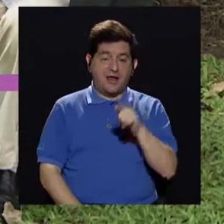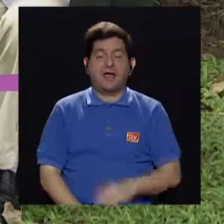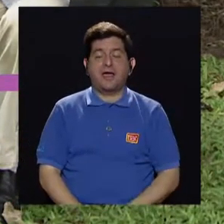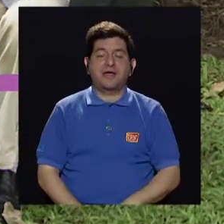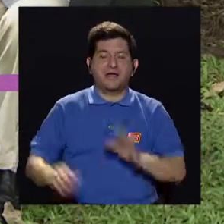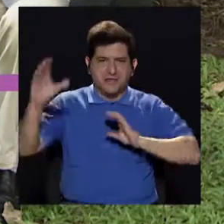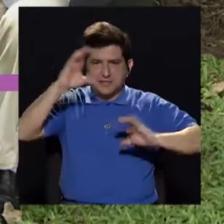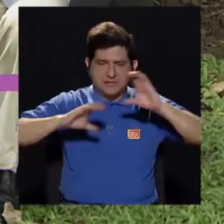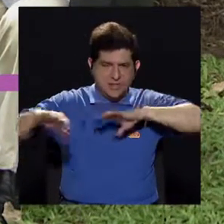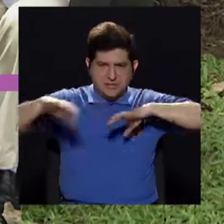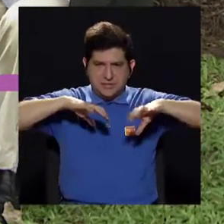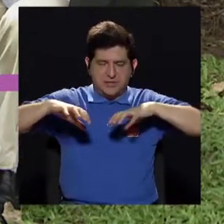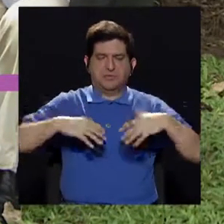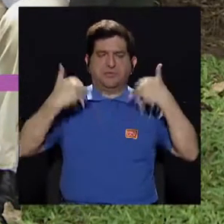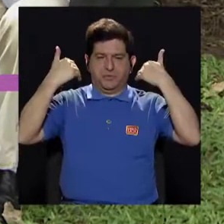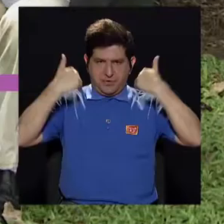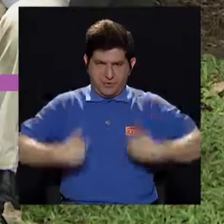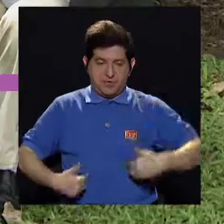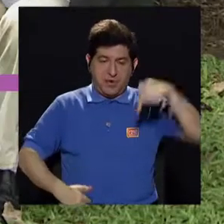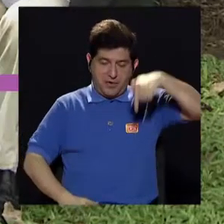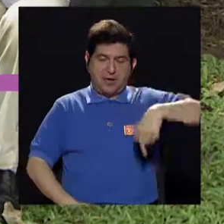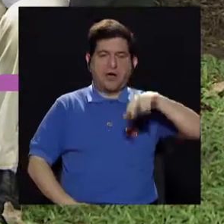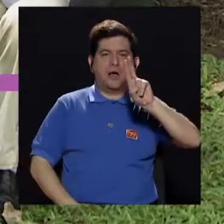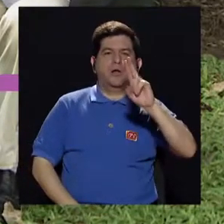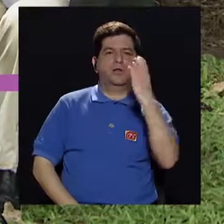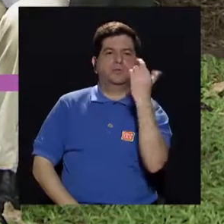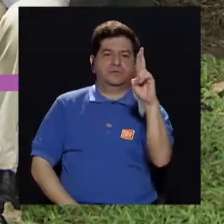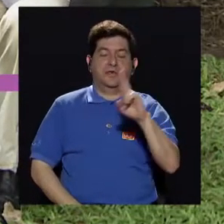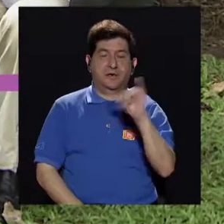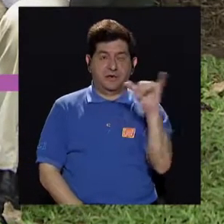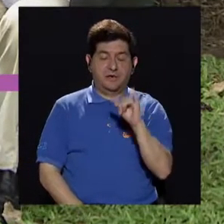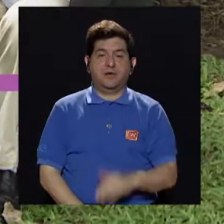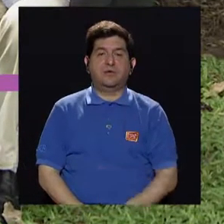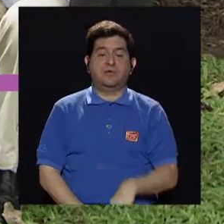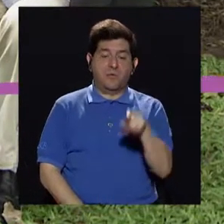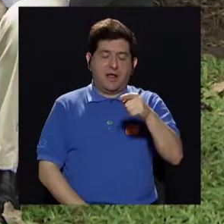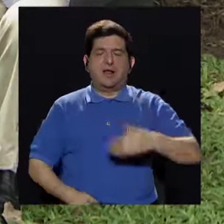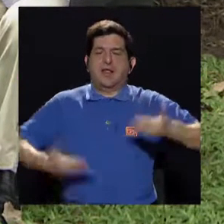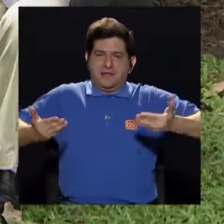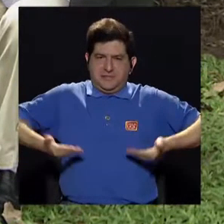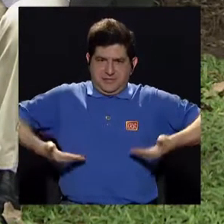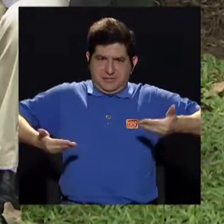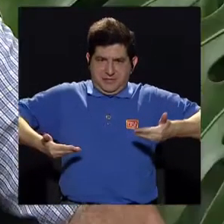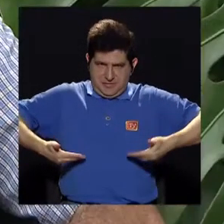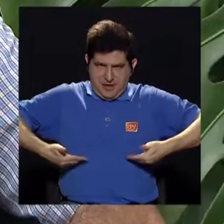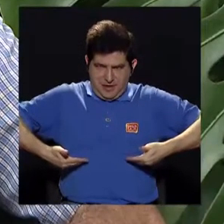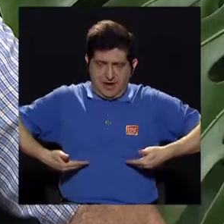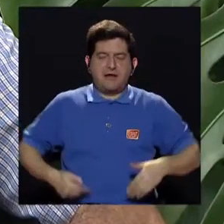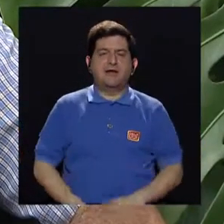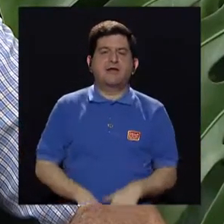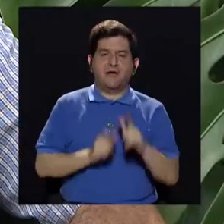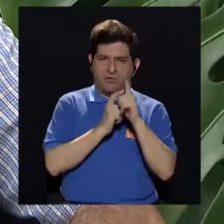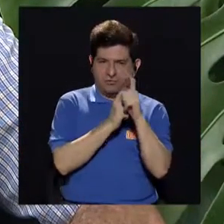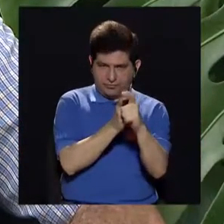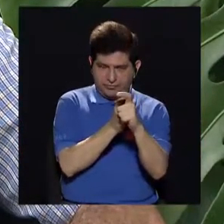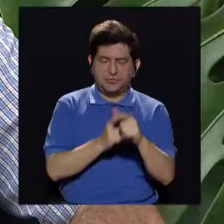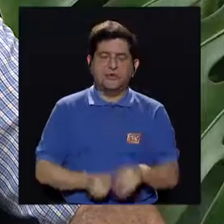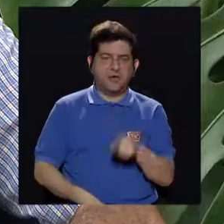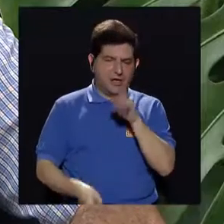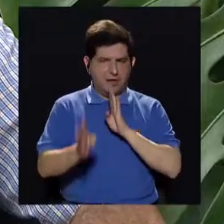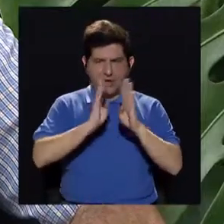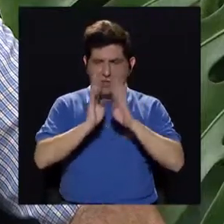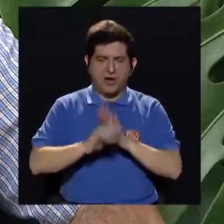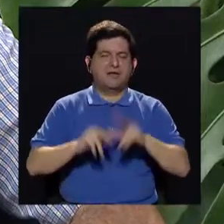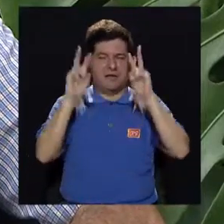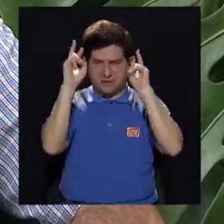de ciencias del movimiento humano de aquí de la Universidad de Costa Rica, y además es entrenador de atletismo. Y con don Jorge vamos a profundizar